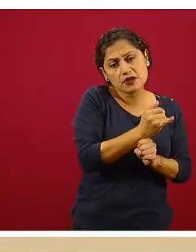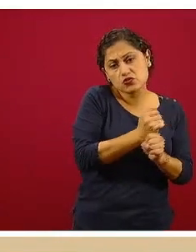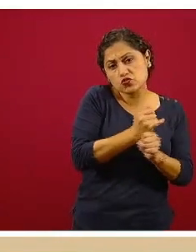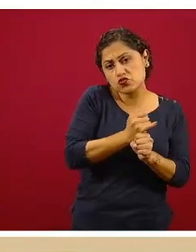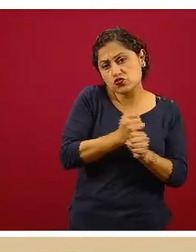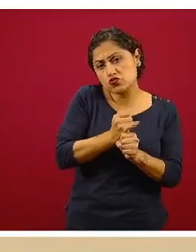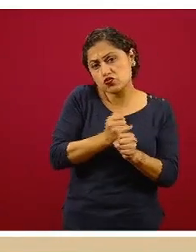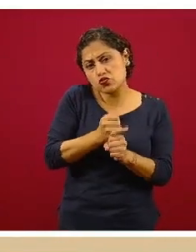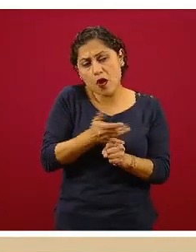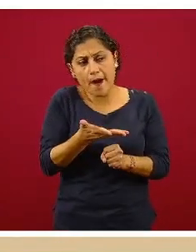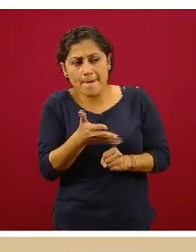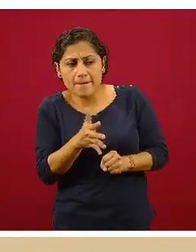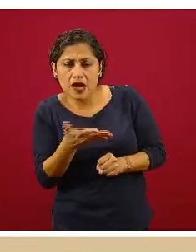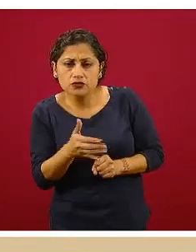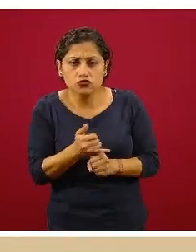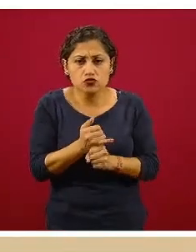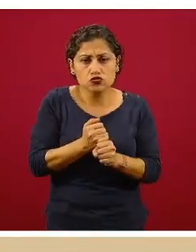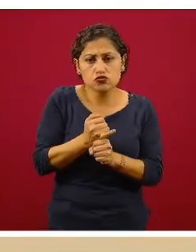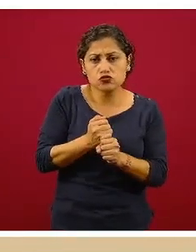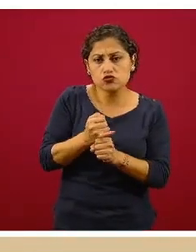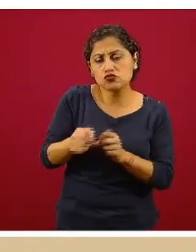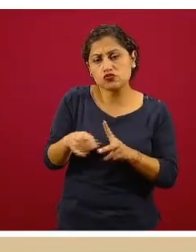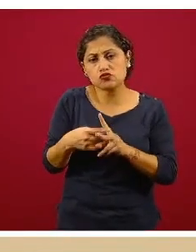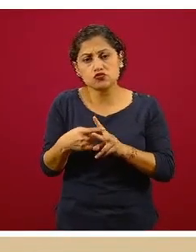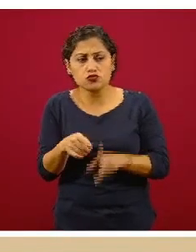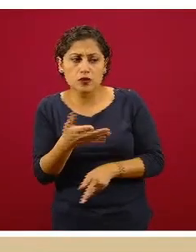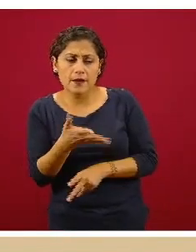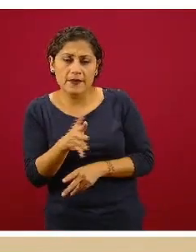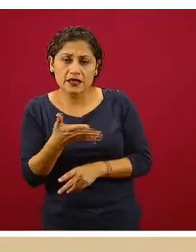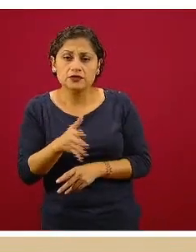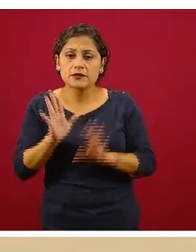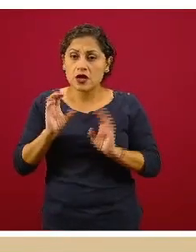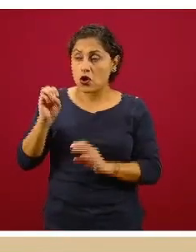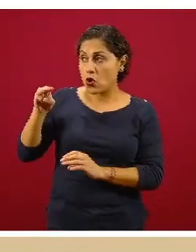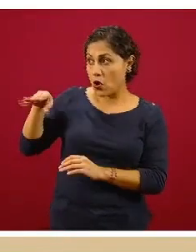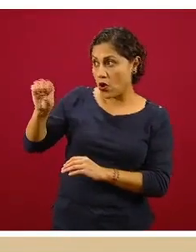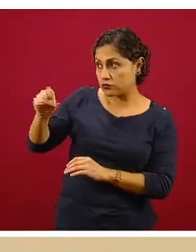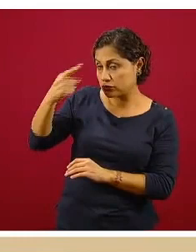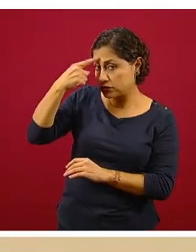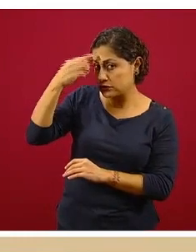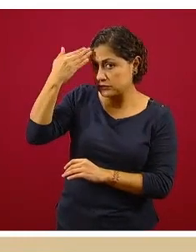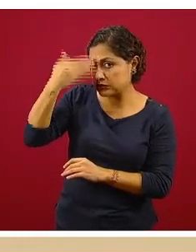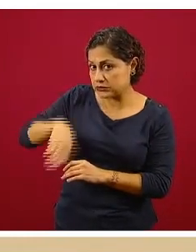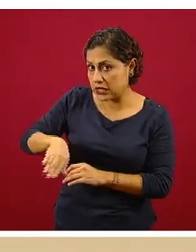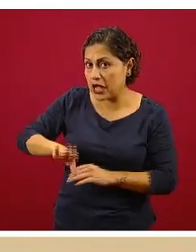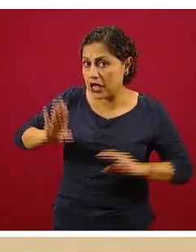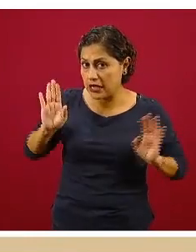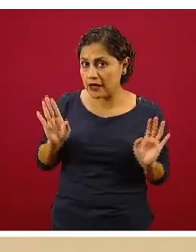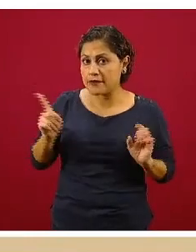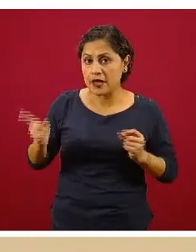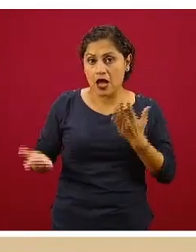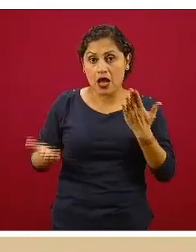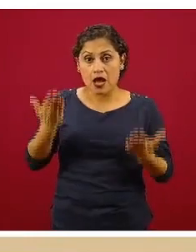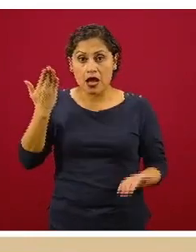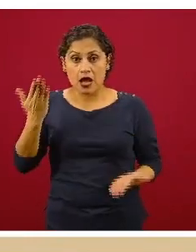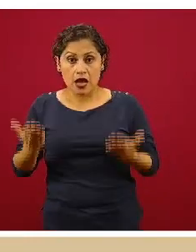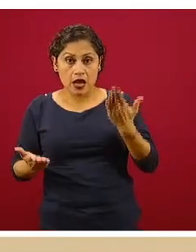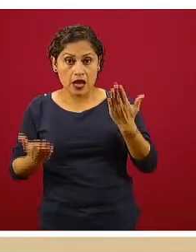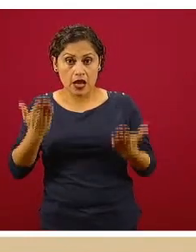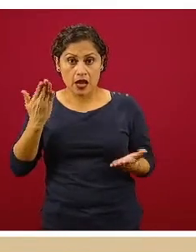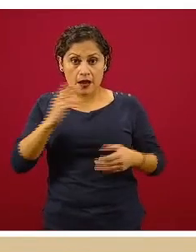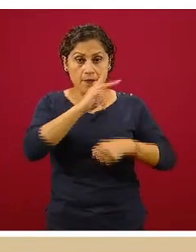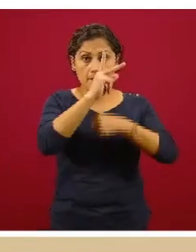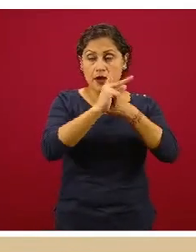cifra, aunque sabemos de antemano, y lo sabe la Organización Mundial de la Salud, que no es una comparación apropiada